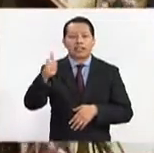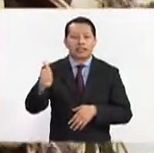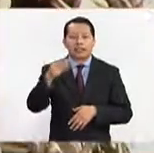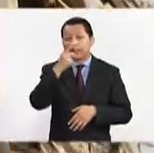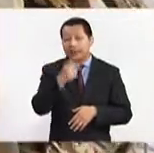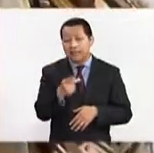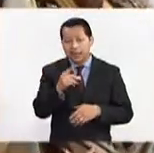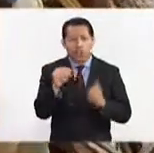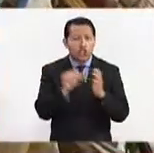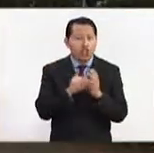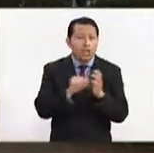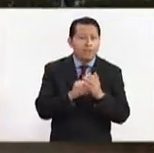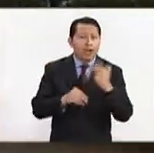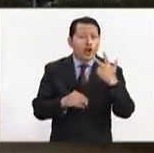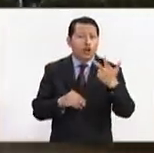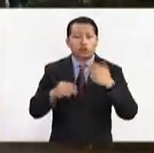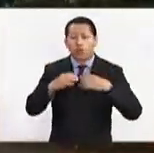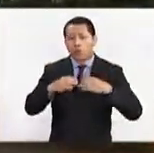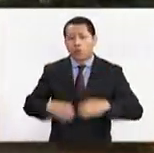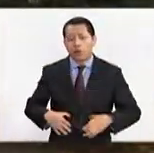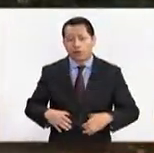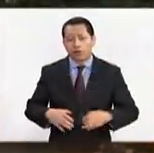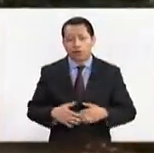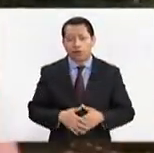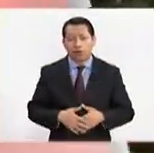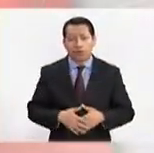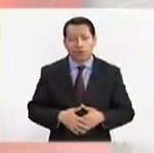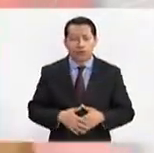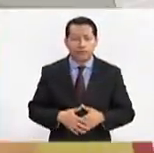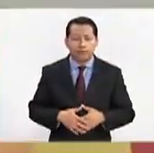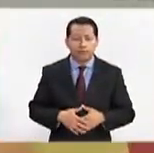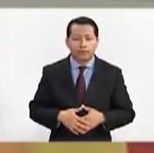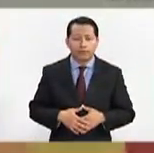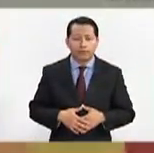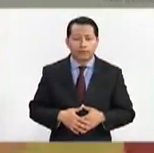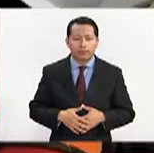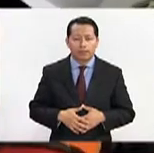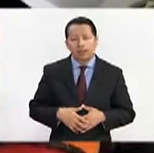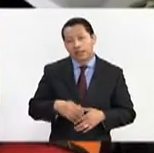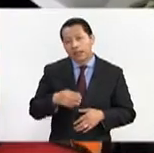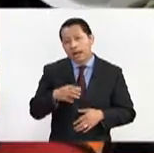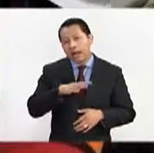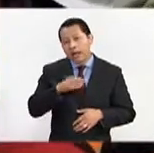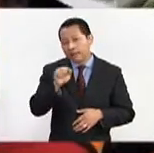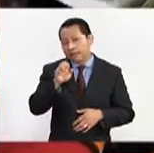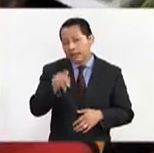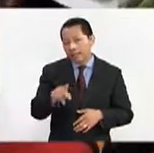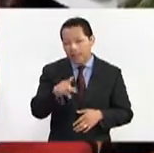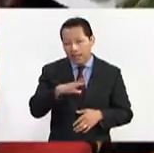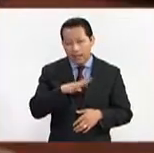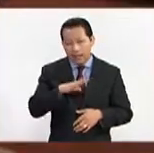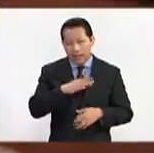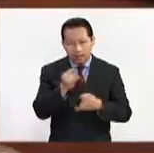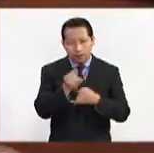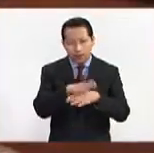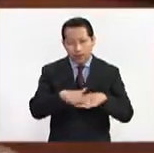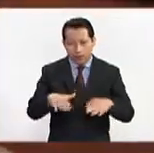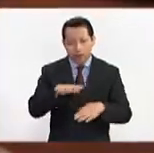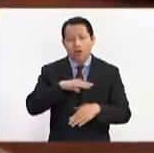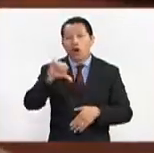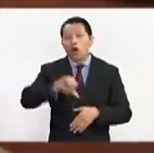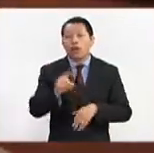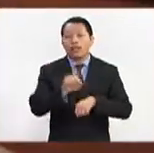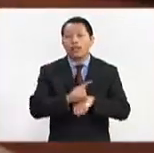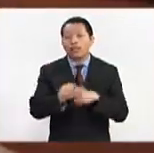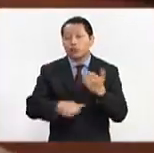presume que aún hay 8 cuerpos bajo los escombros. La Secretaría de Educación Pública informó que hoy en la Ciudad